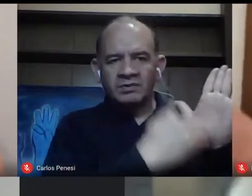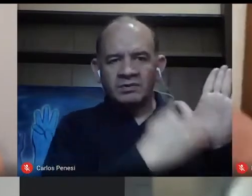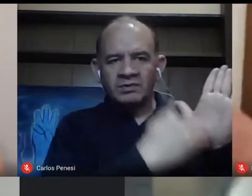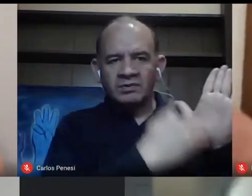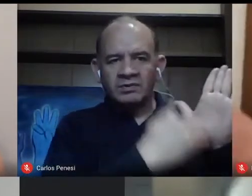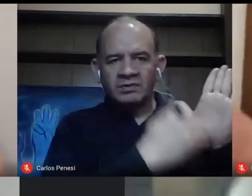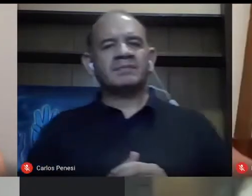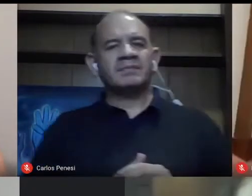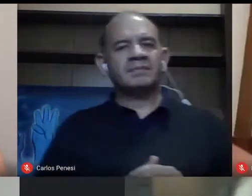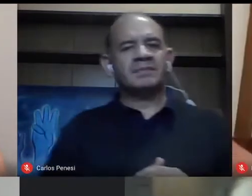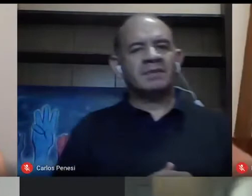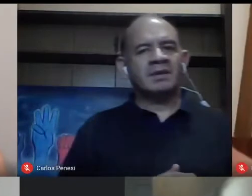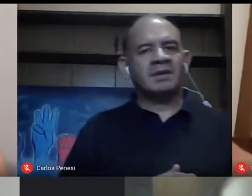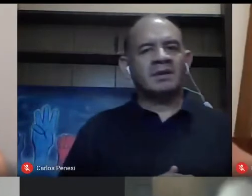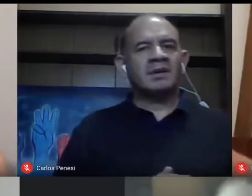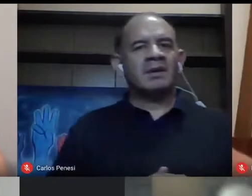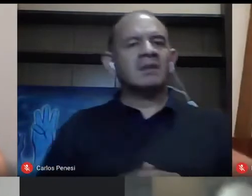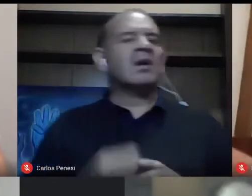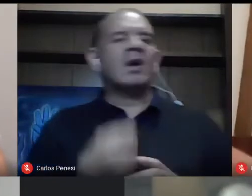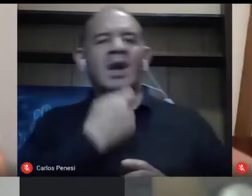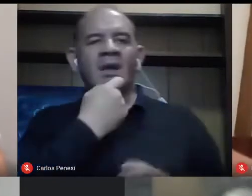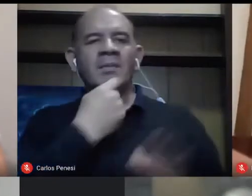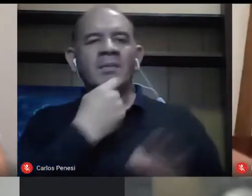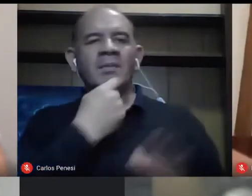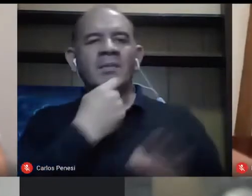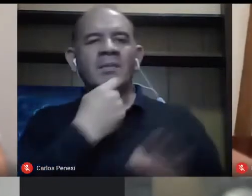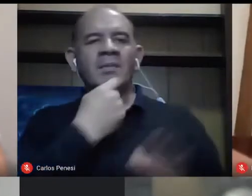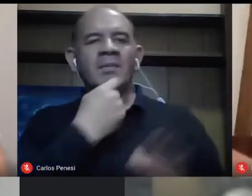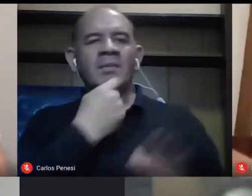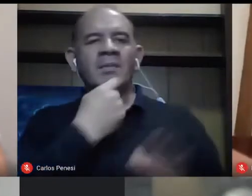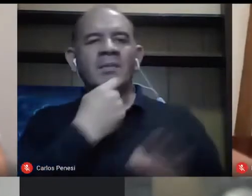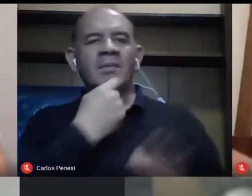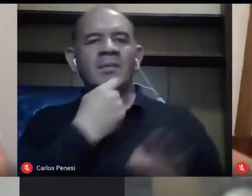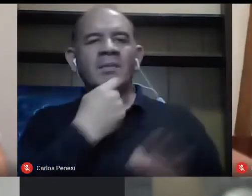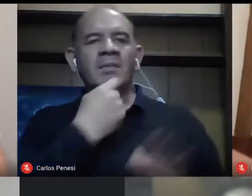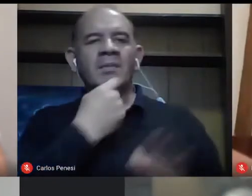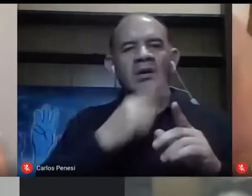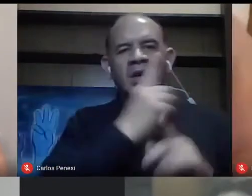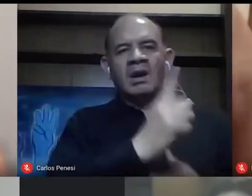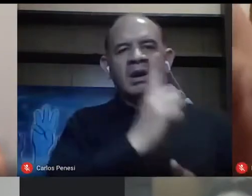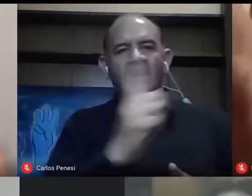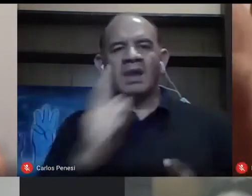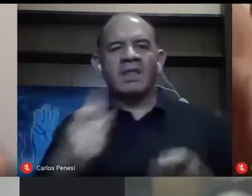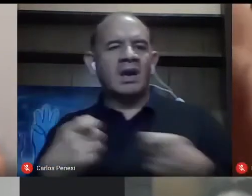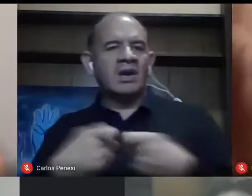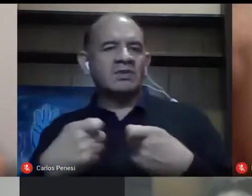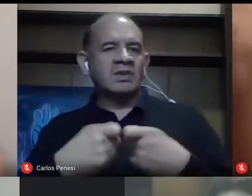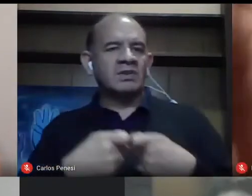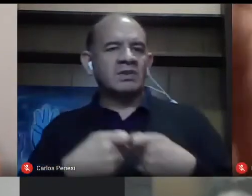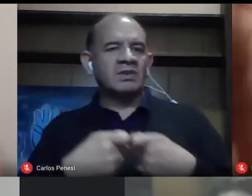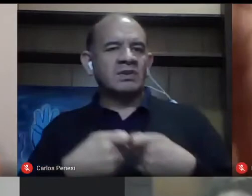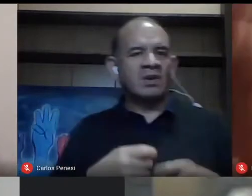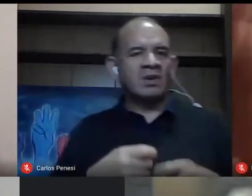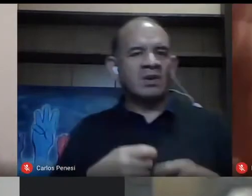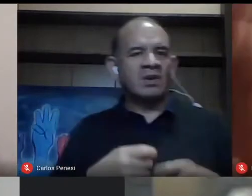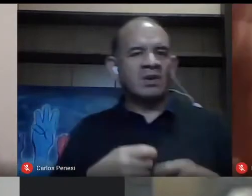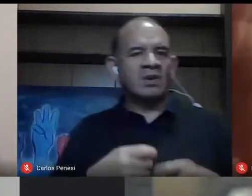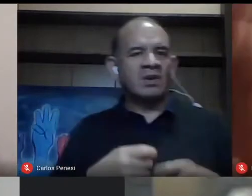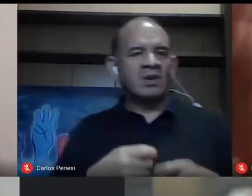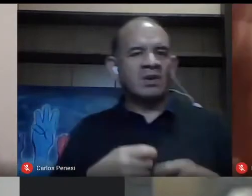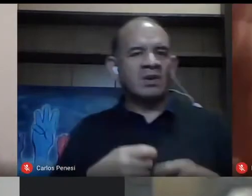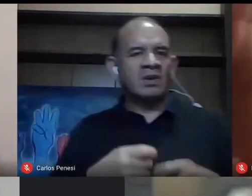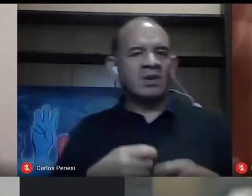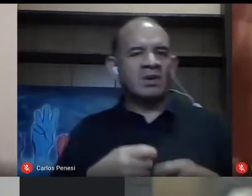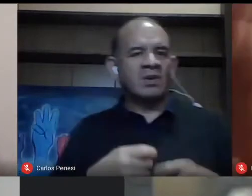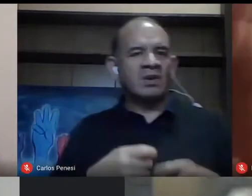Va a ser de carácter referencial, por supuesto, el servicio lo sigue brindando cada entidad autorizada, tal cual establece al